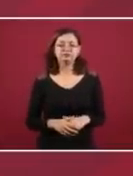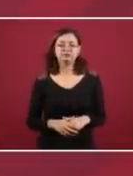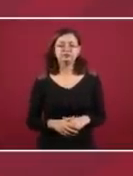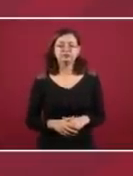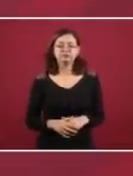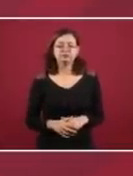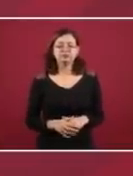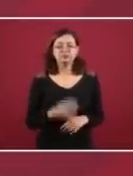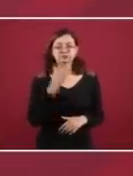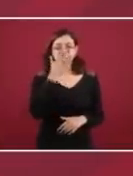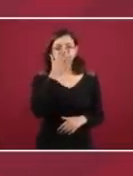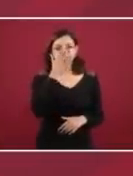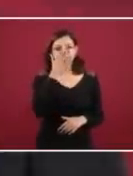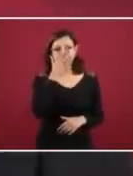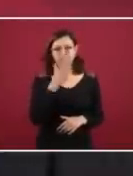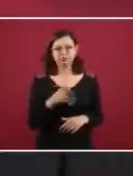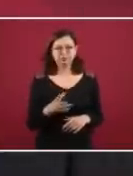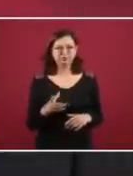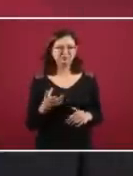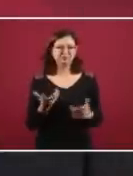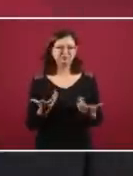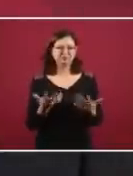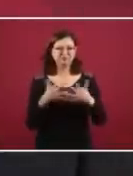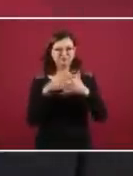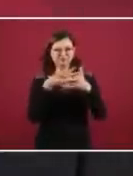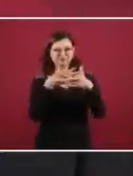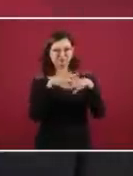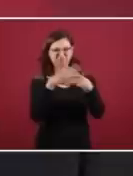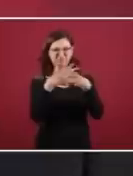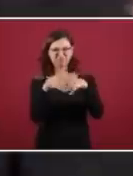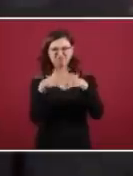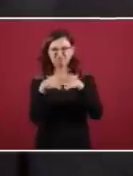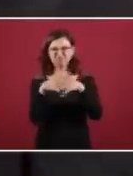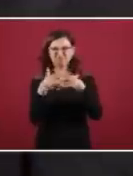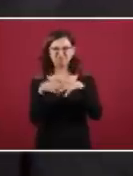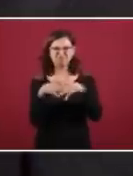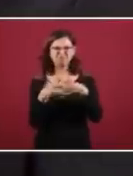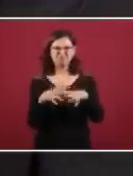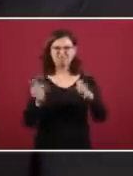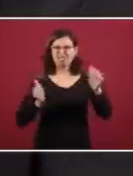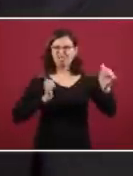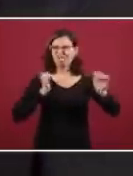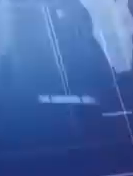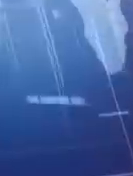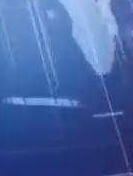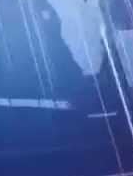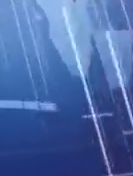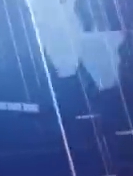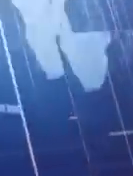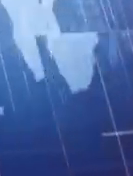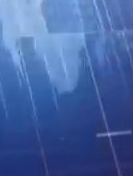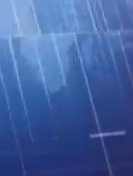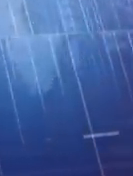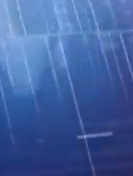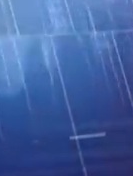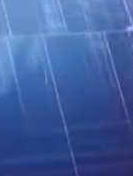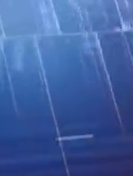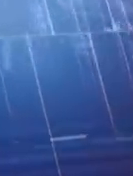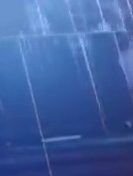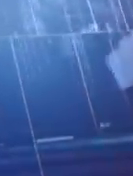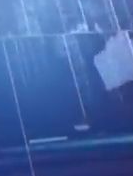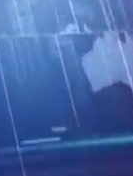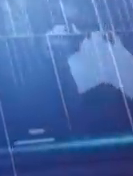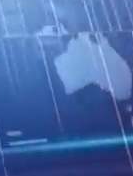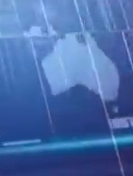el que no se mezclara con el oportunismo. Sobre una calumnia que